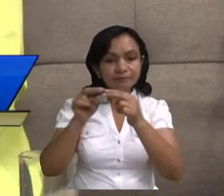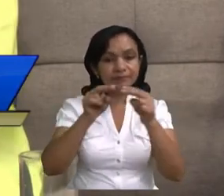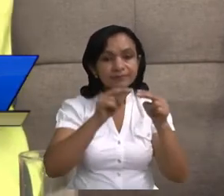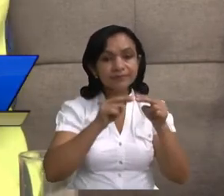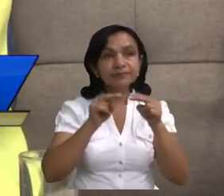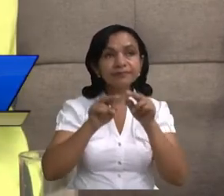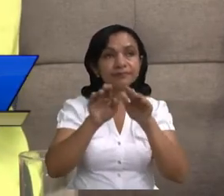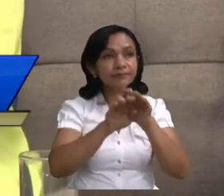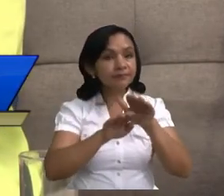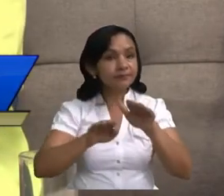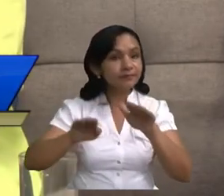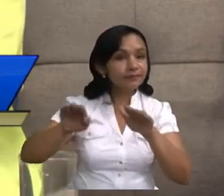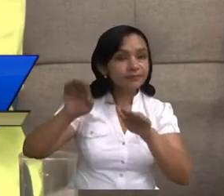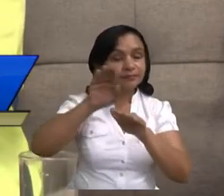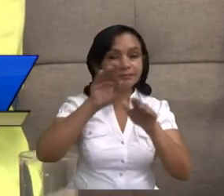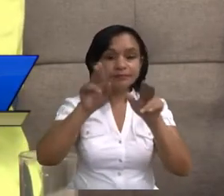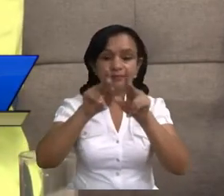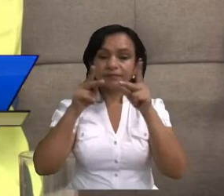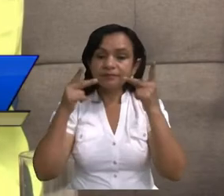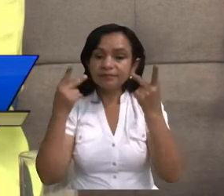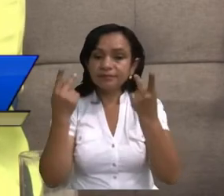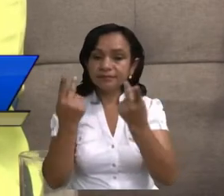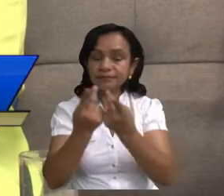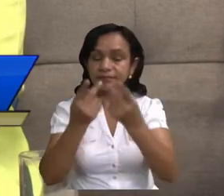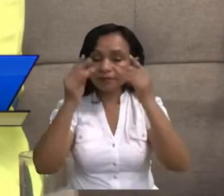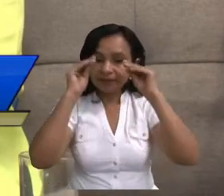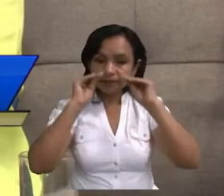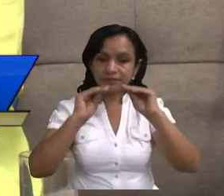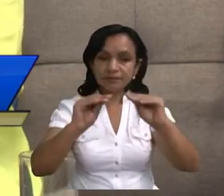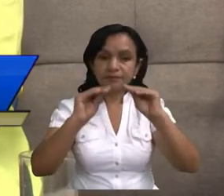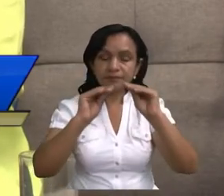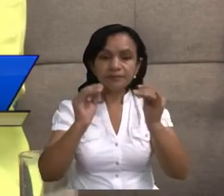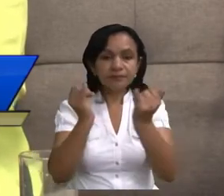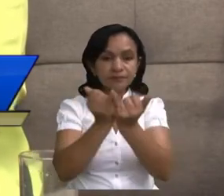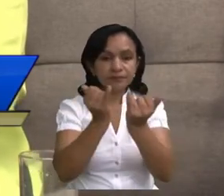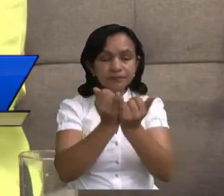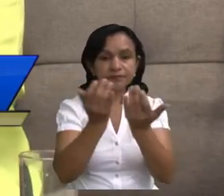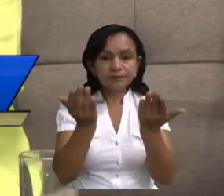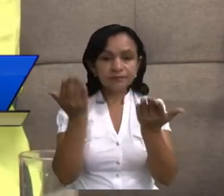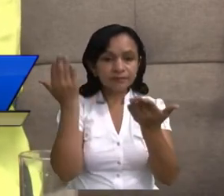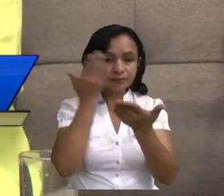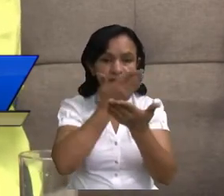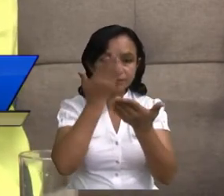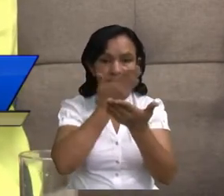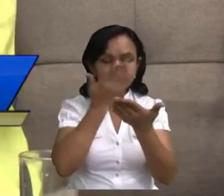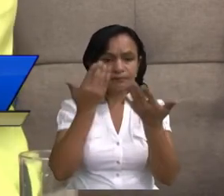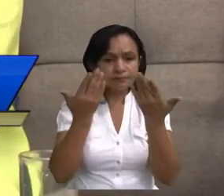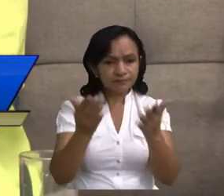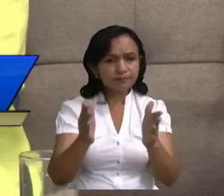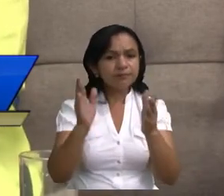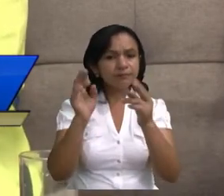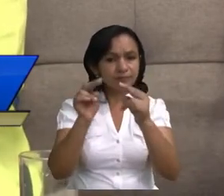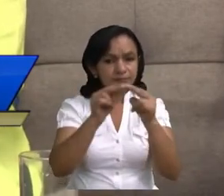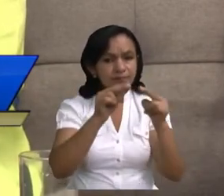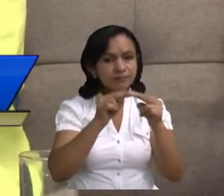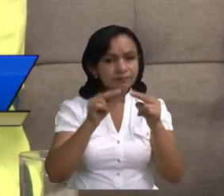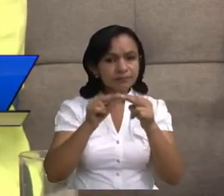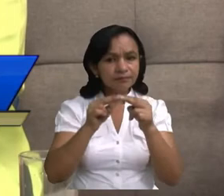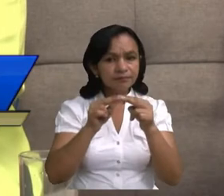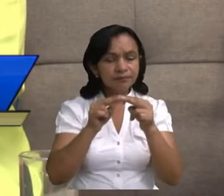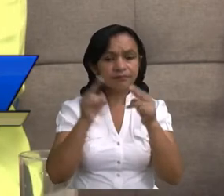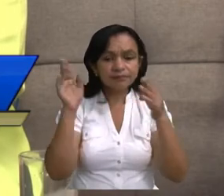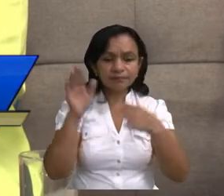directo con la población en educación también. O sea, desde que el estudiante está en formación ya está en contacto con